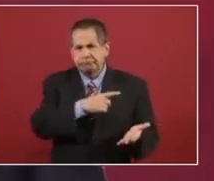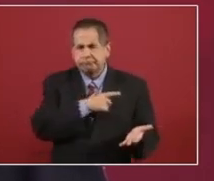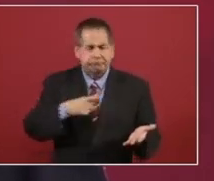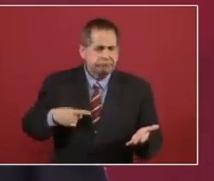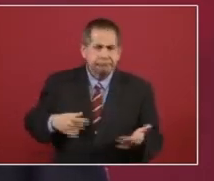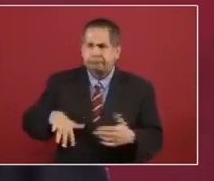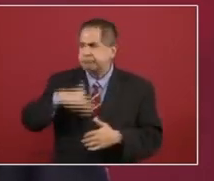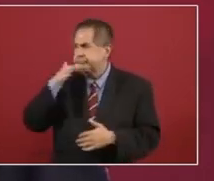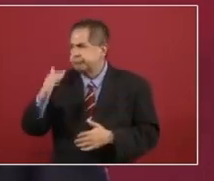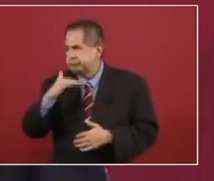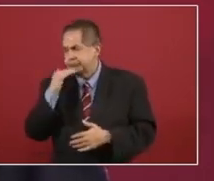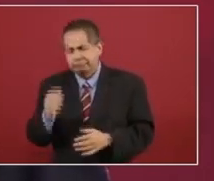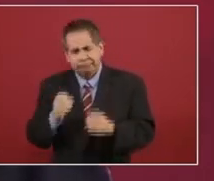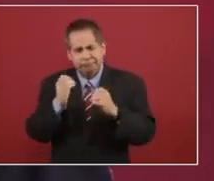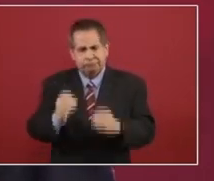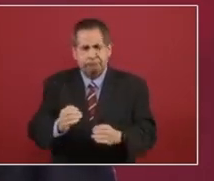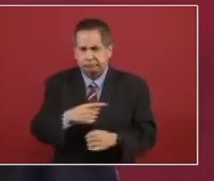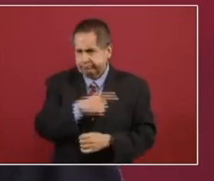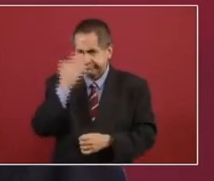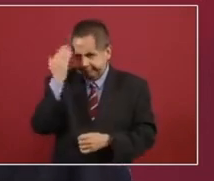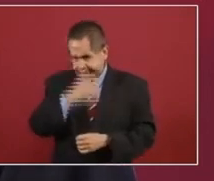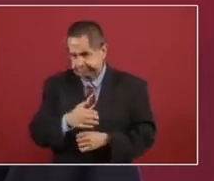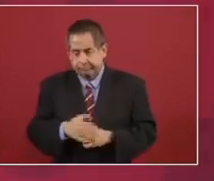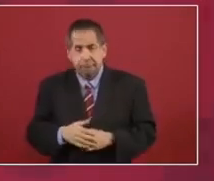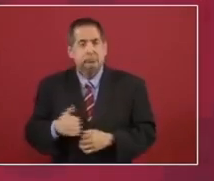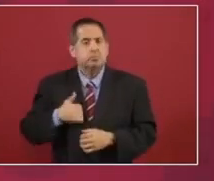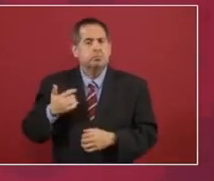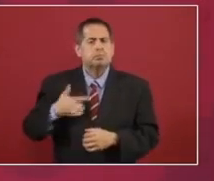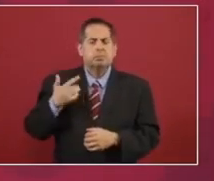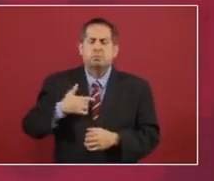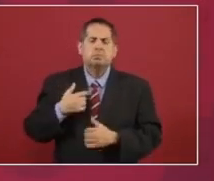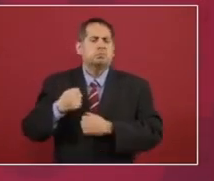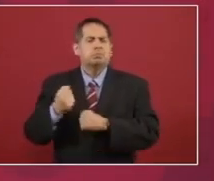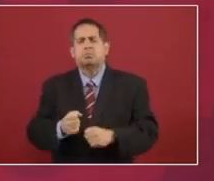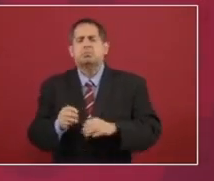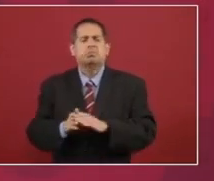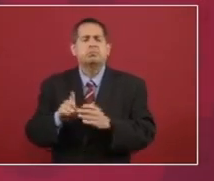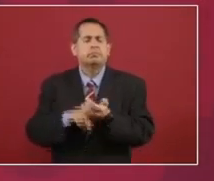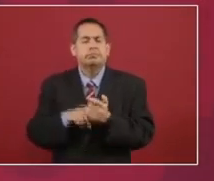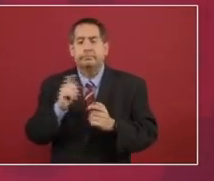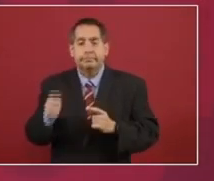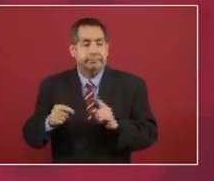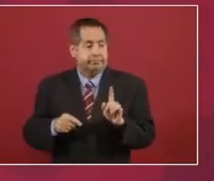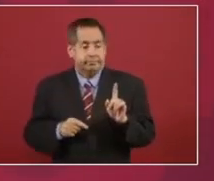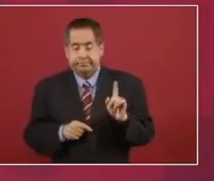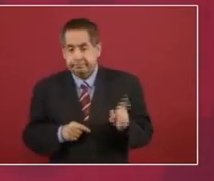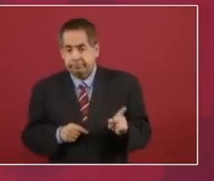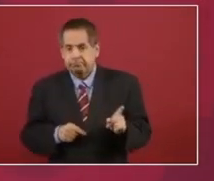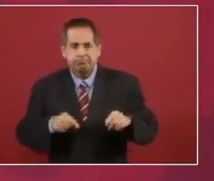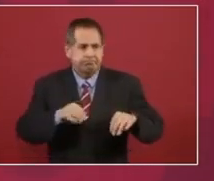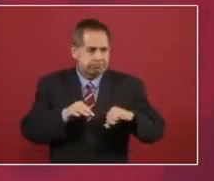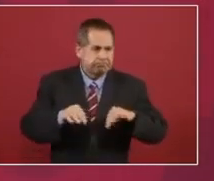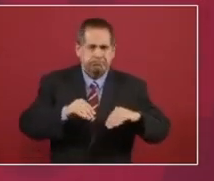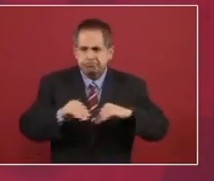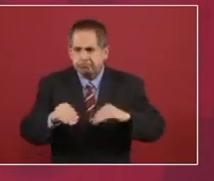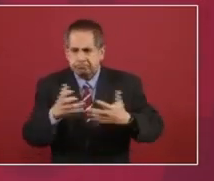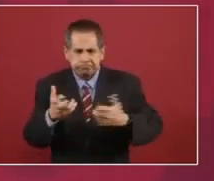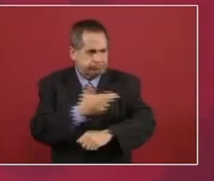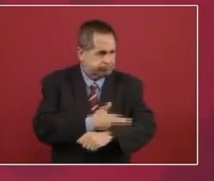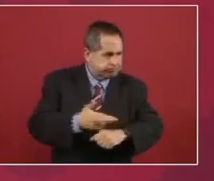debe de haber impunidad y estoy seguro que está haciendo